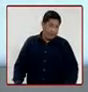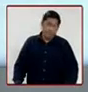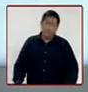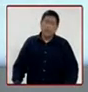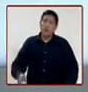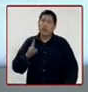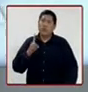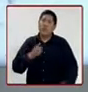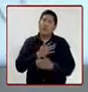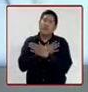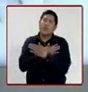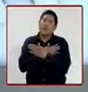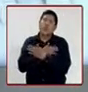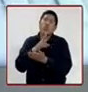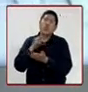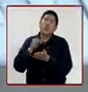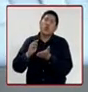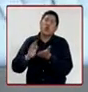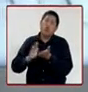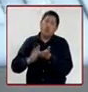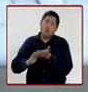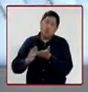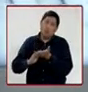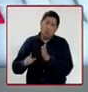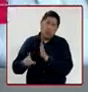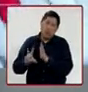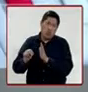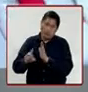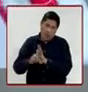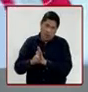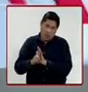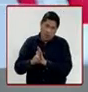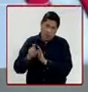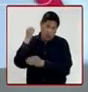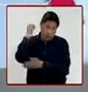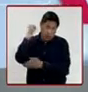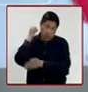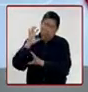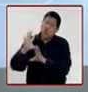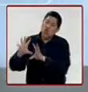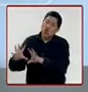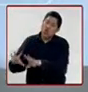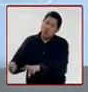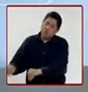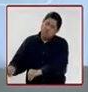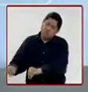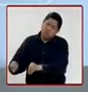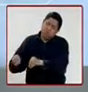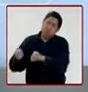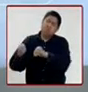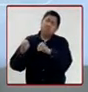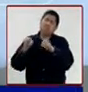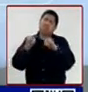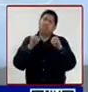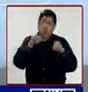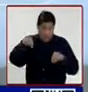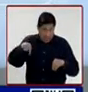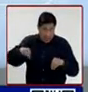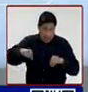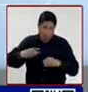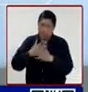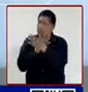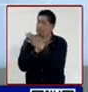Un cementerio clandestino en Sucre va a ser trasladado y estamos hablando de que en este cementerio